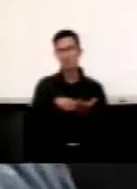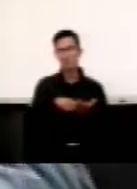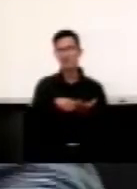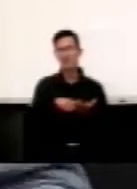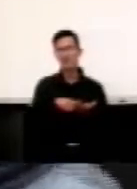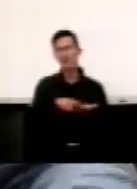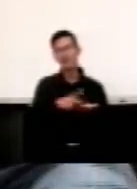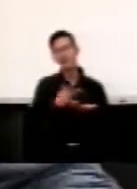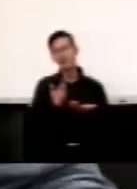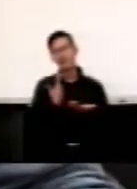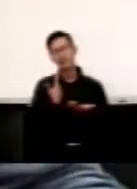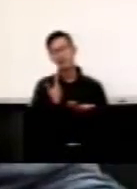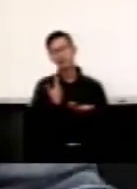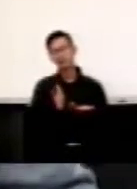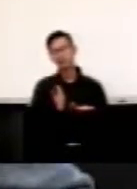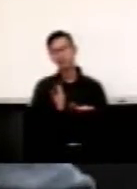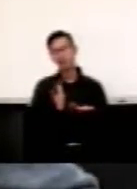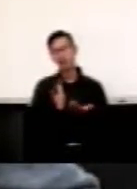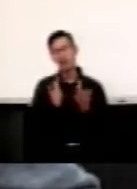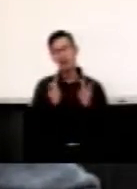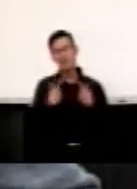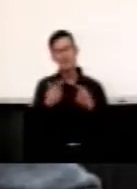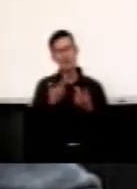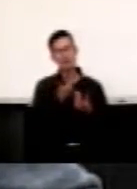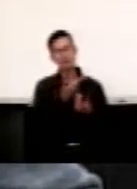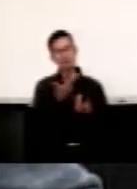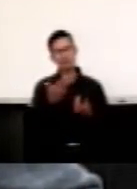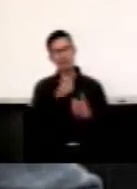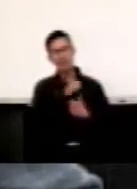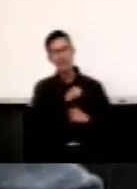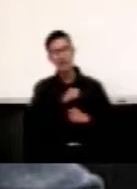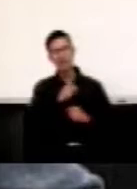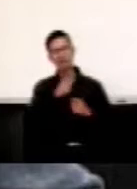pero solamente quiero